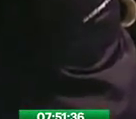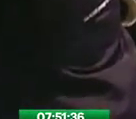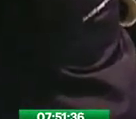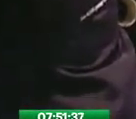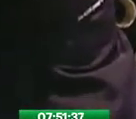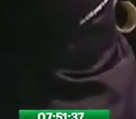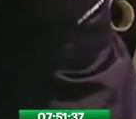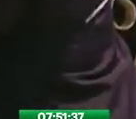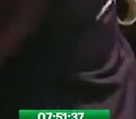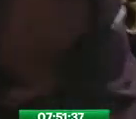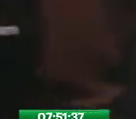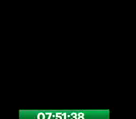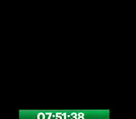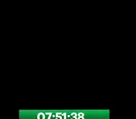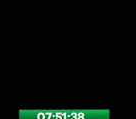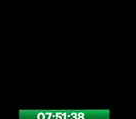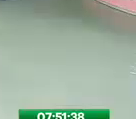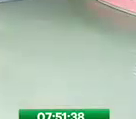Escobar.